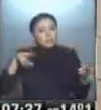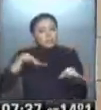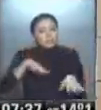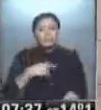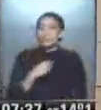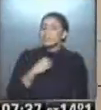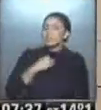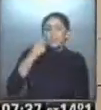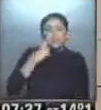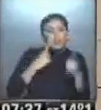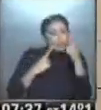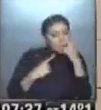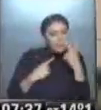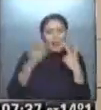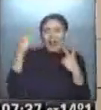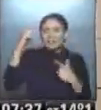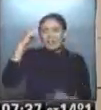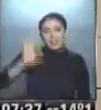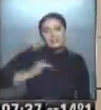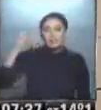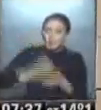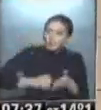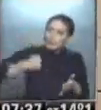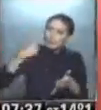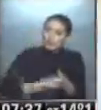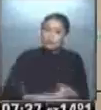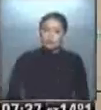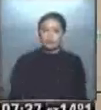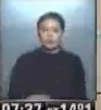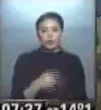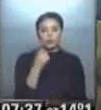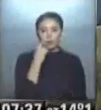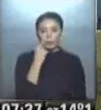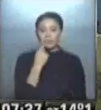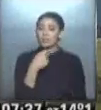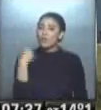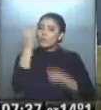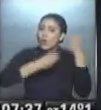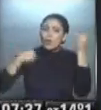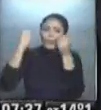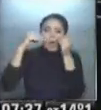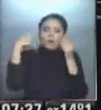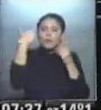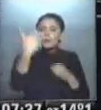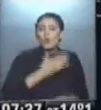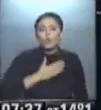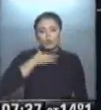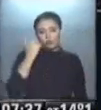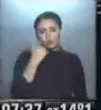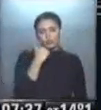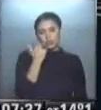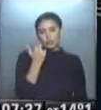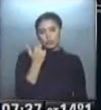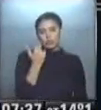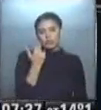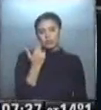llorar porque yo hace 10 años que ando en la lucha. Por supuesto estamos preocupados por el futuro de nuestros hijos.